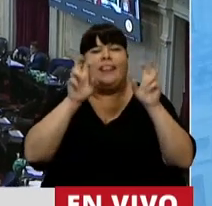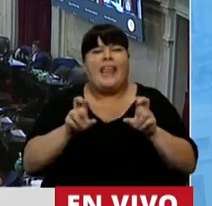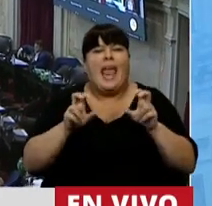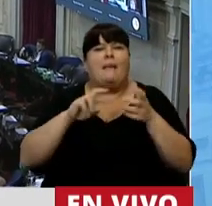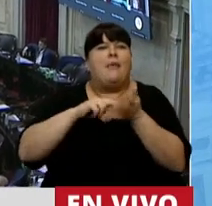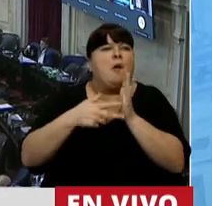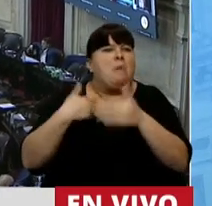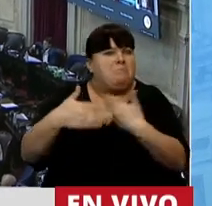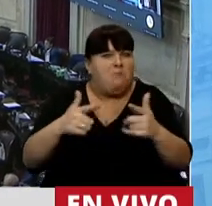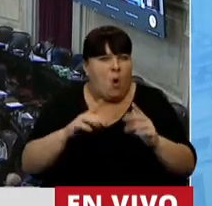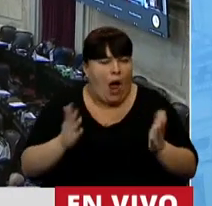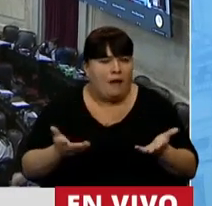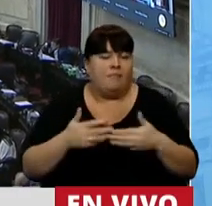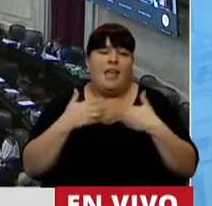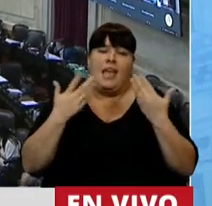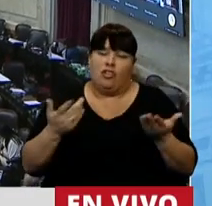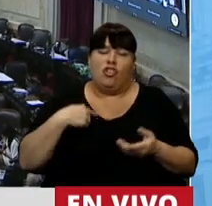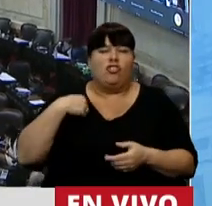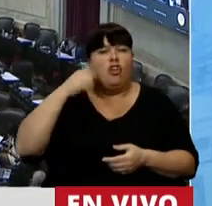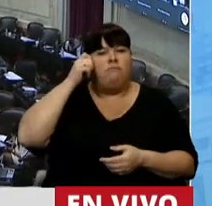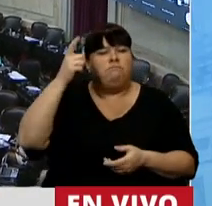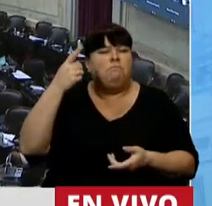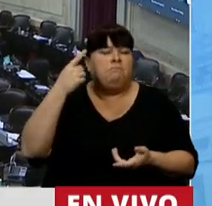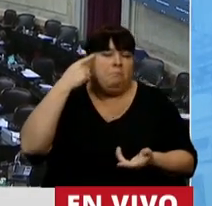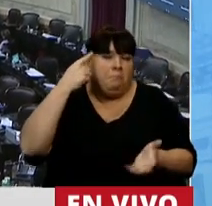de problemas. Entonces, señor presidente, me pregunto,